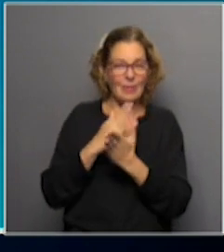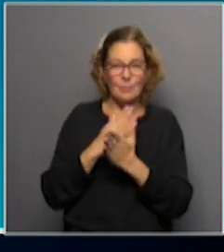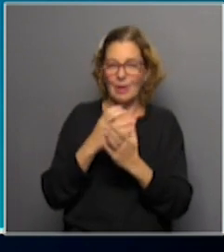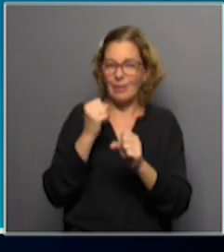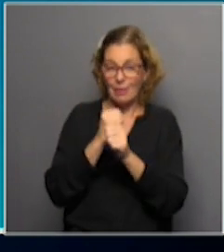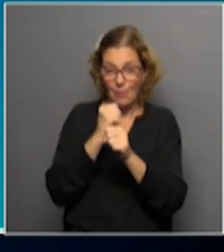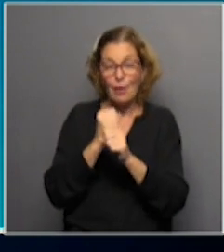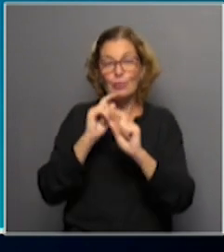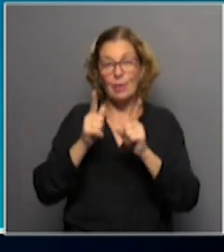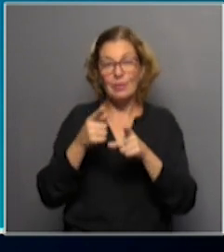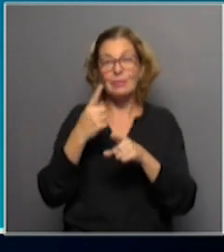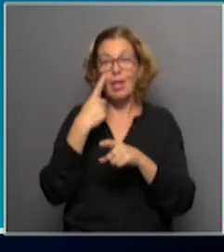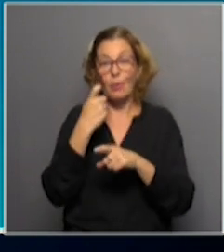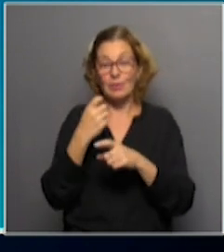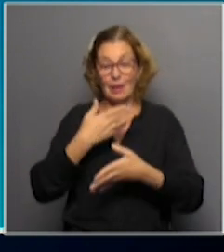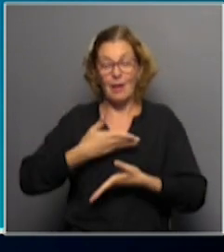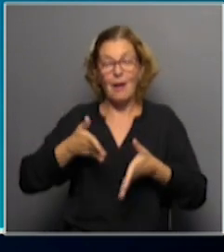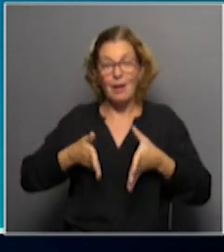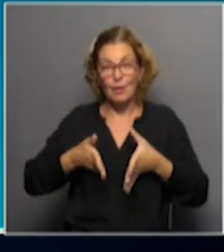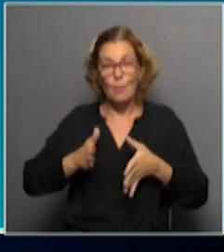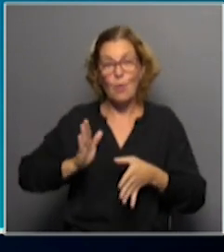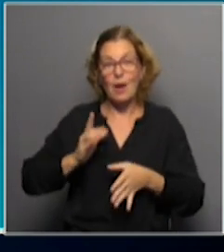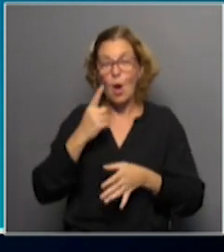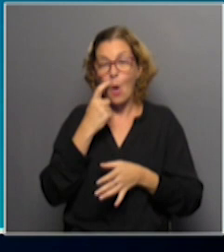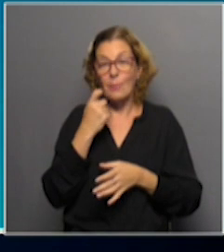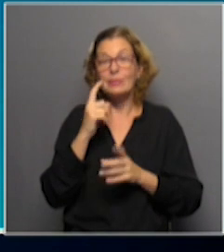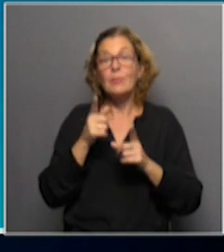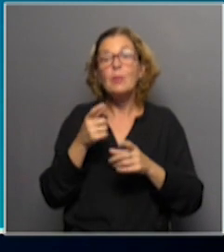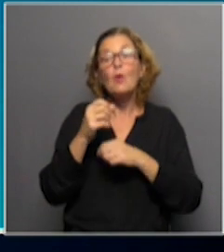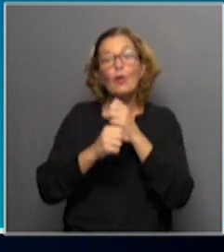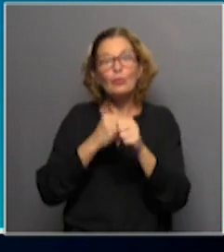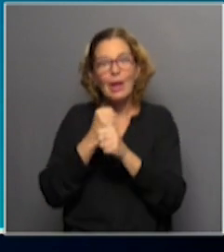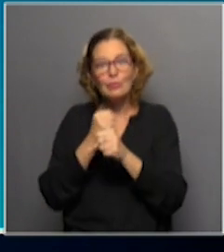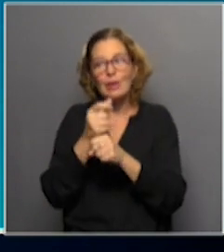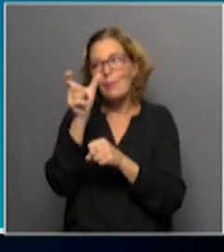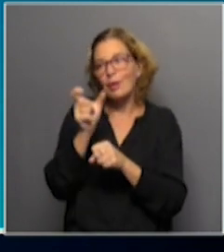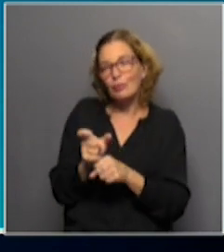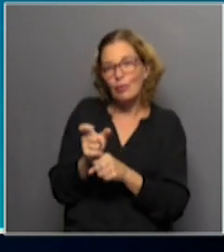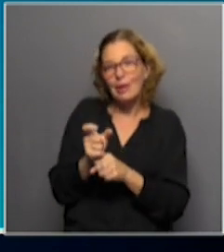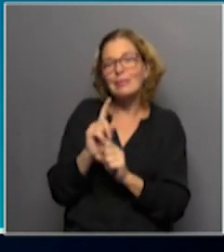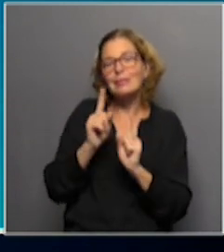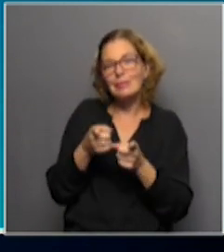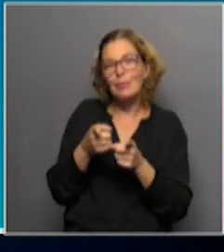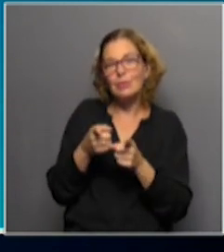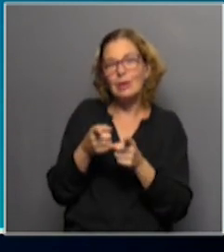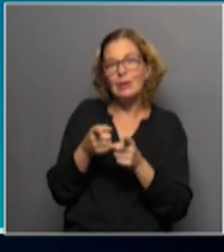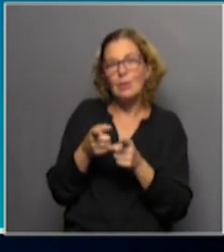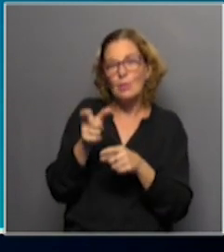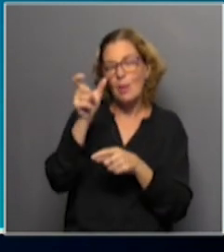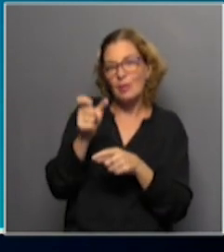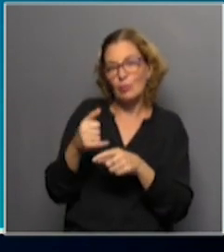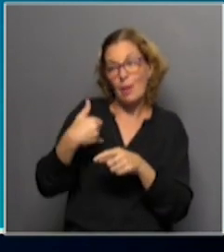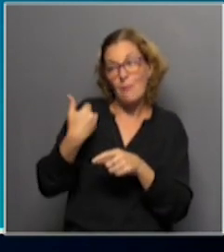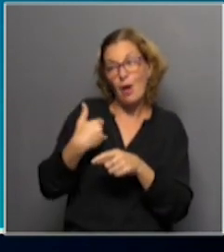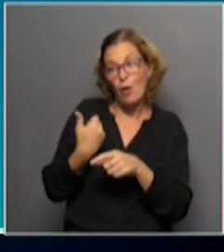claro en términos de género, ¿sí?, entre hombres y mujeres. También se ven por tramos de edad, ¿sí?, afectando con una mayor afectación sobre la población más